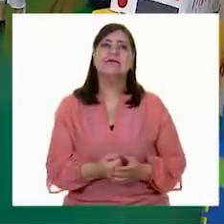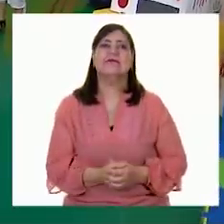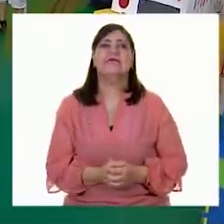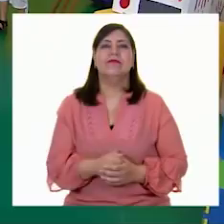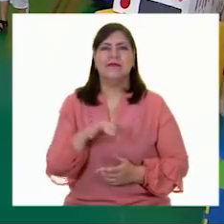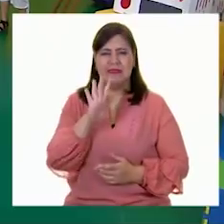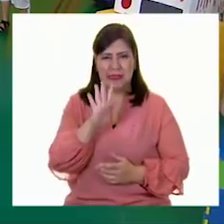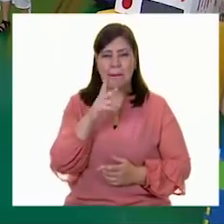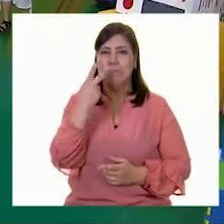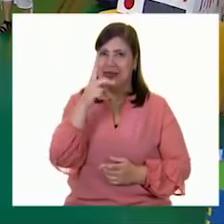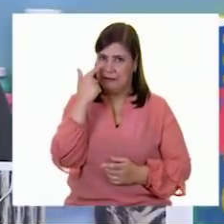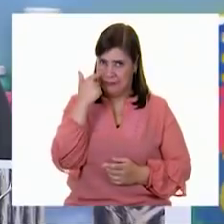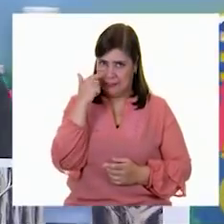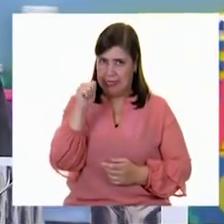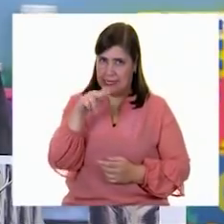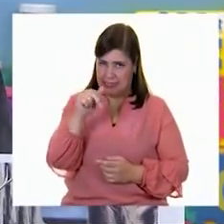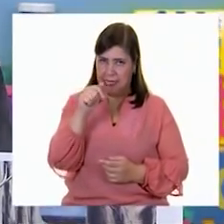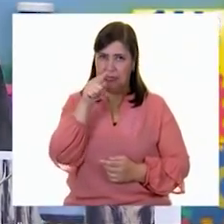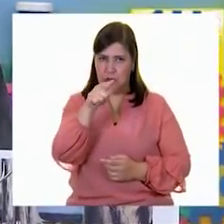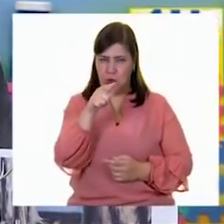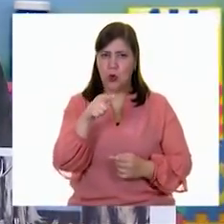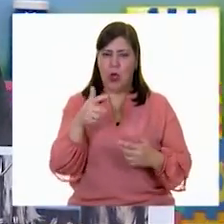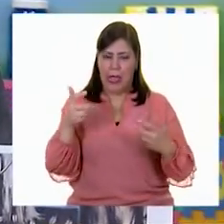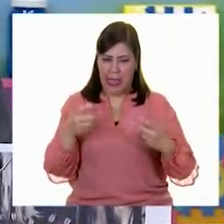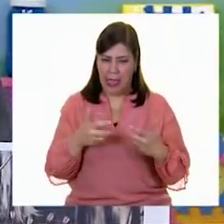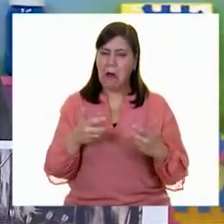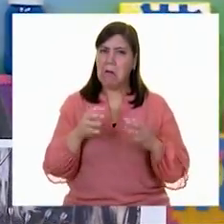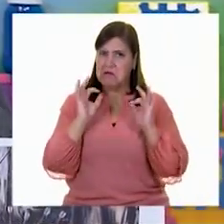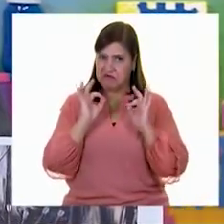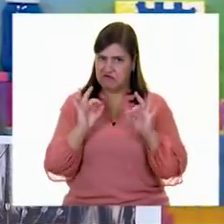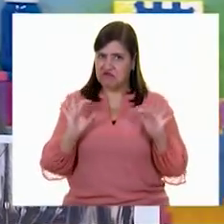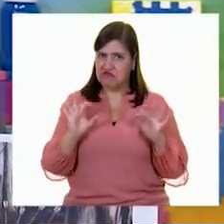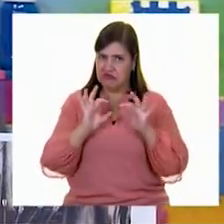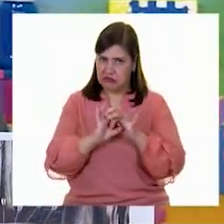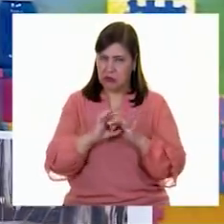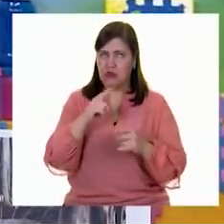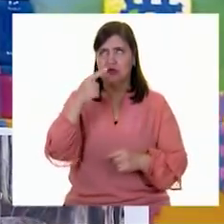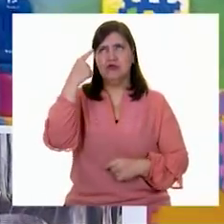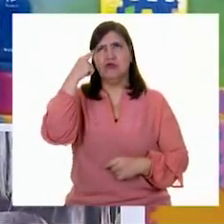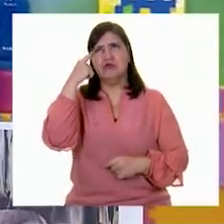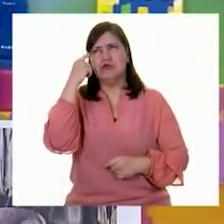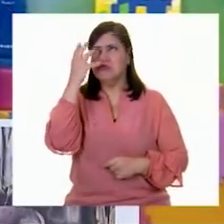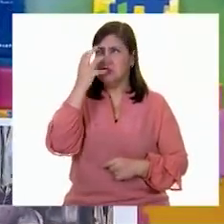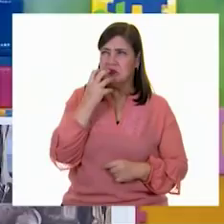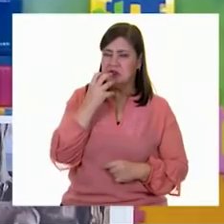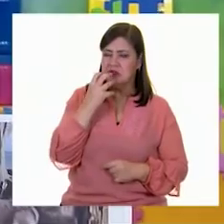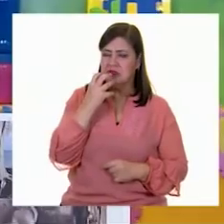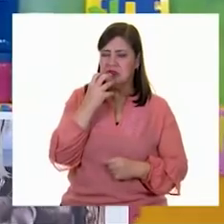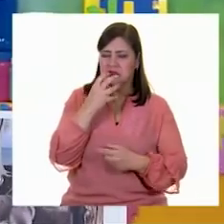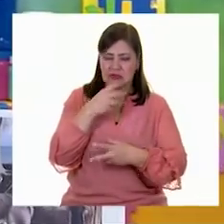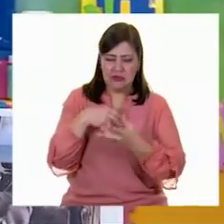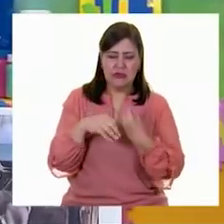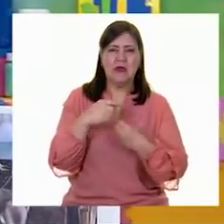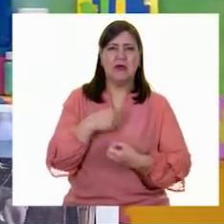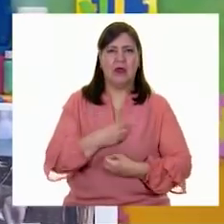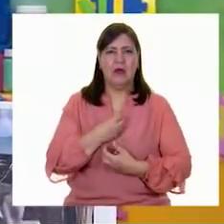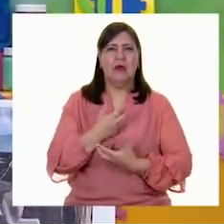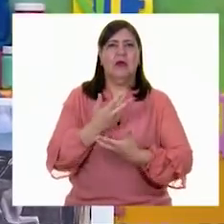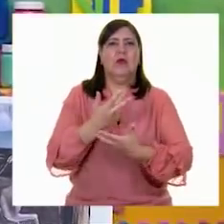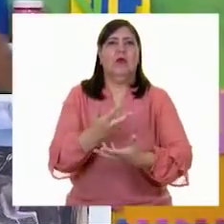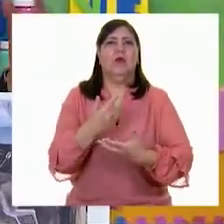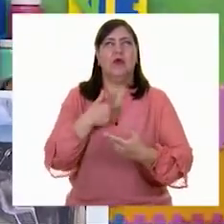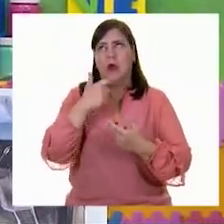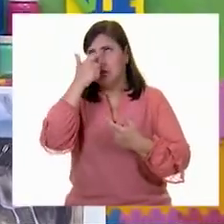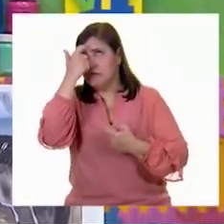creo que tu reacción ante la situación es la adecuada, porque estás usando esa emoción para inspirar tu creatividad